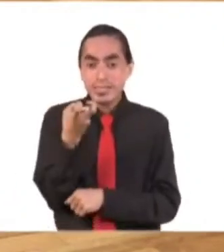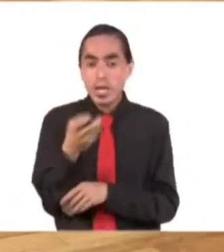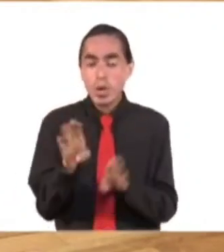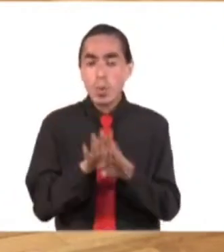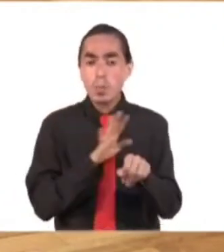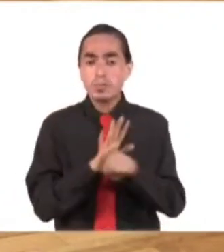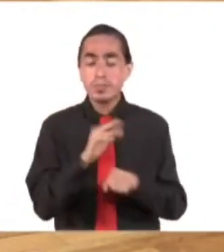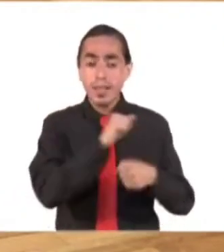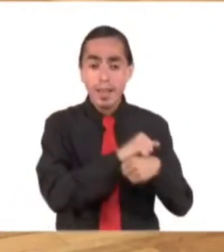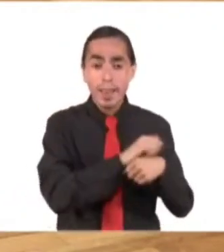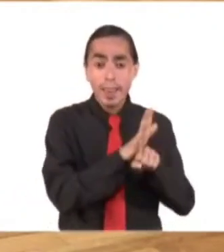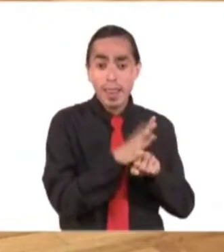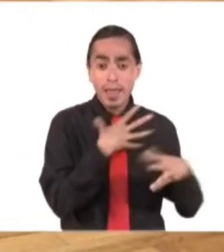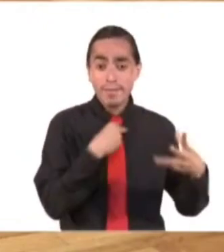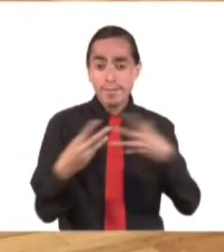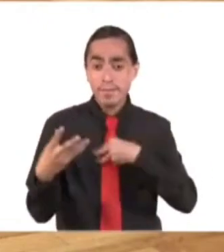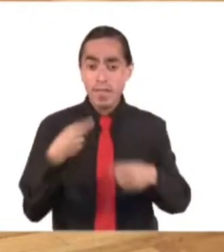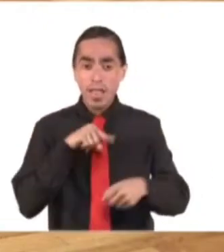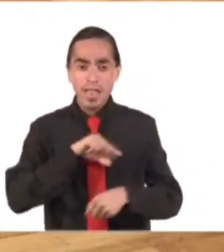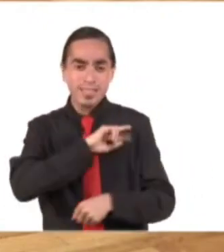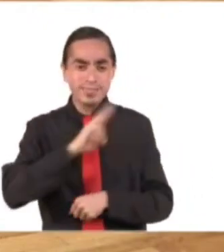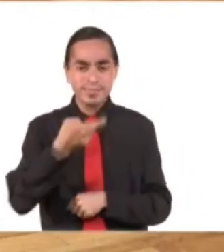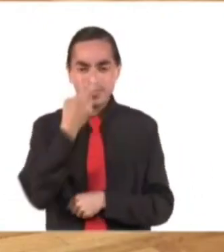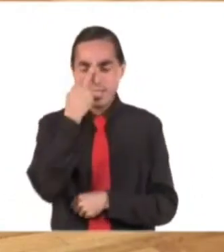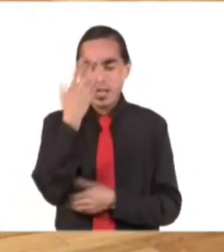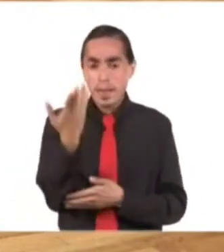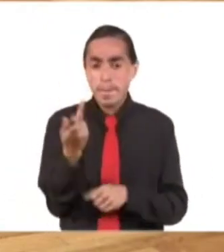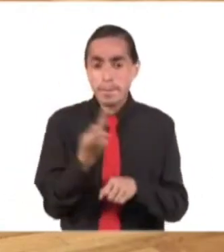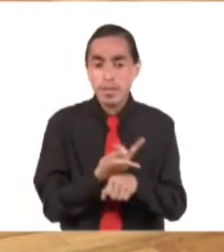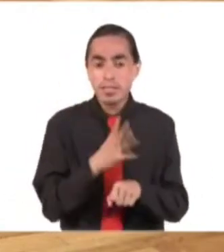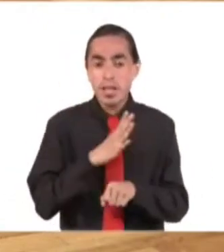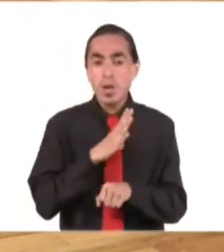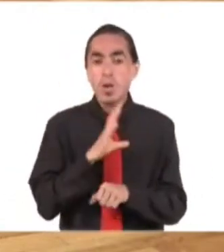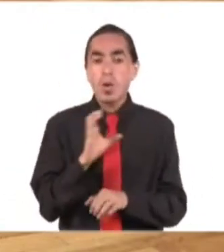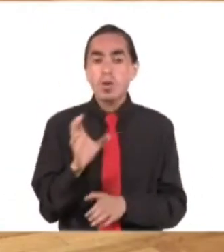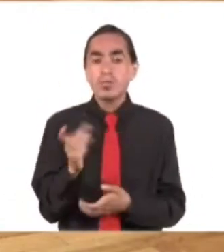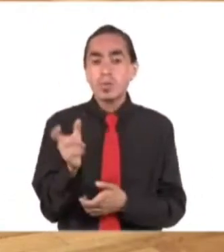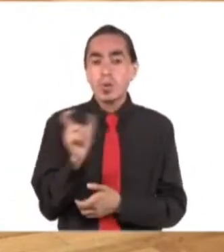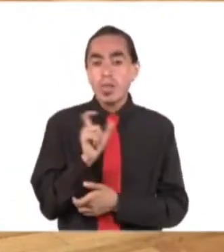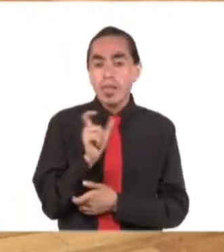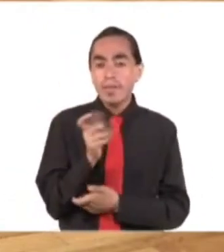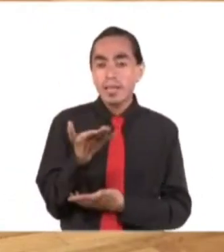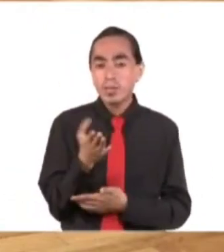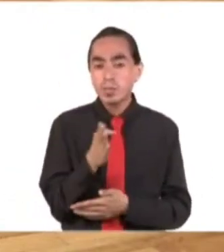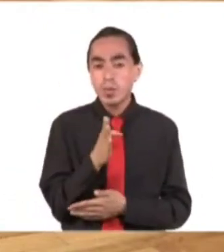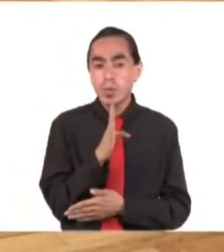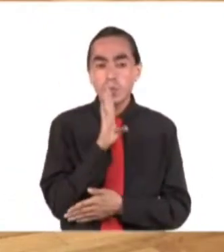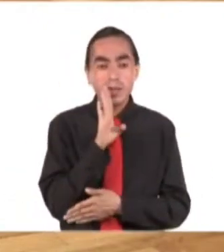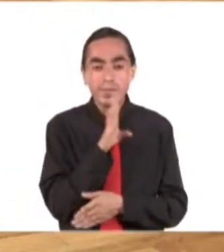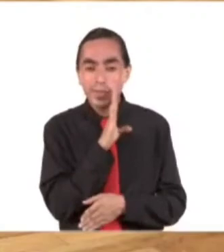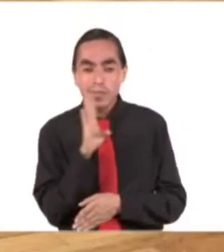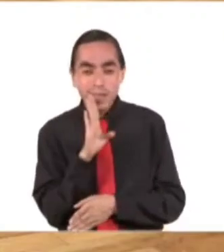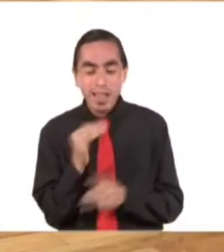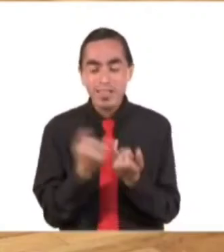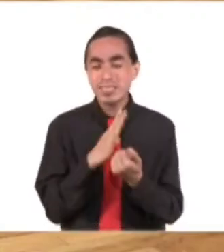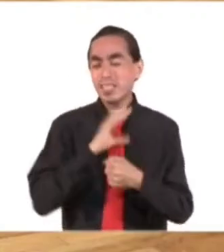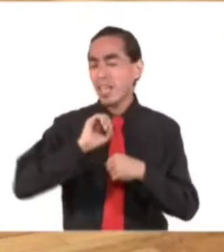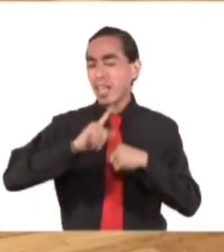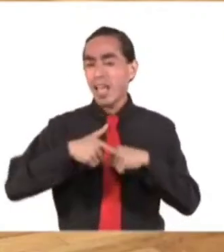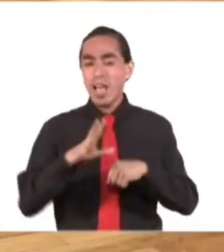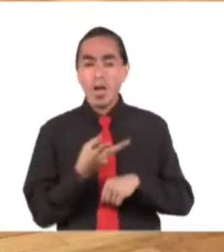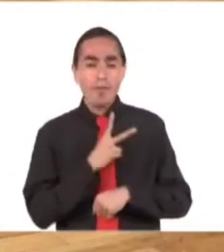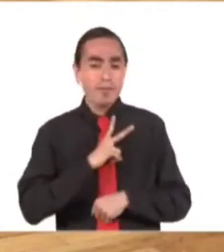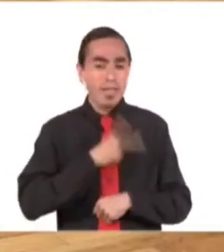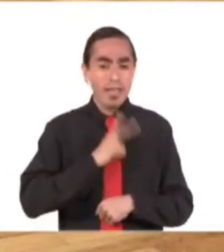pandemia. En la pandemia, cuando se rumoraba, se sabía por informaciones que ya había un